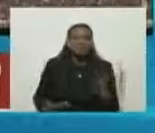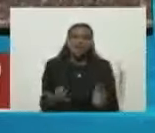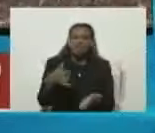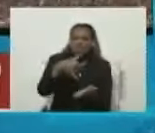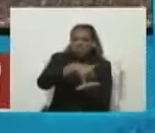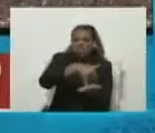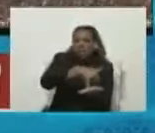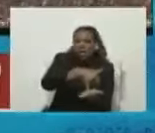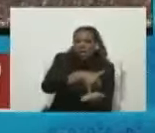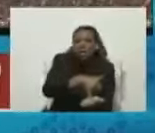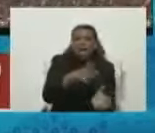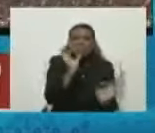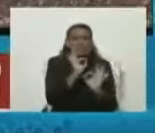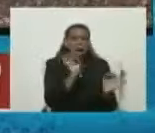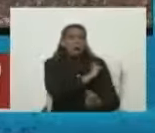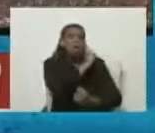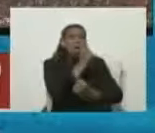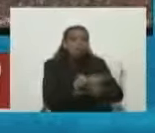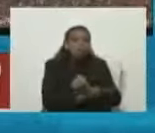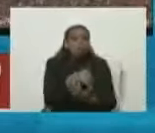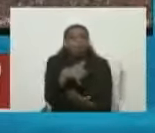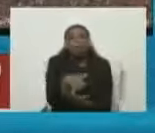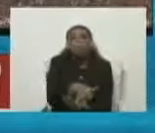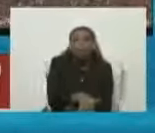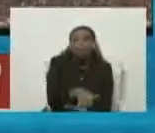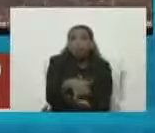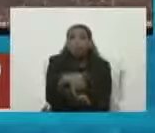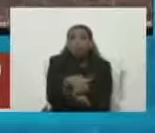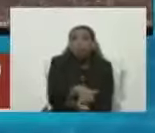débil, sin energía?